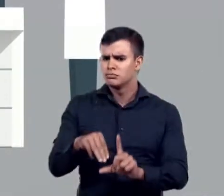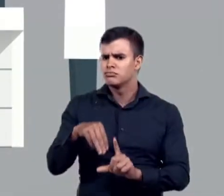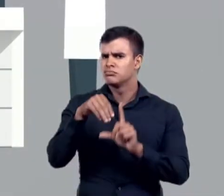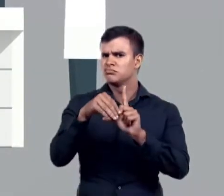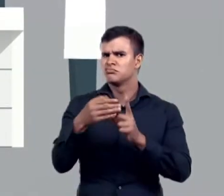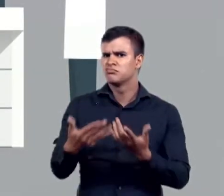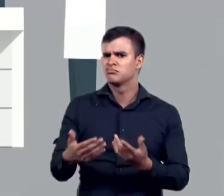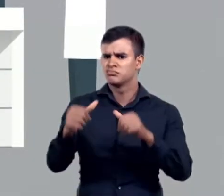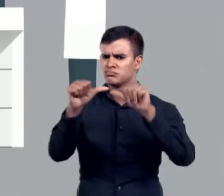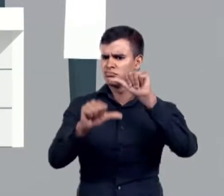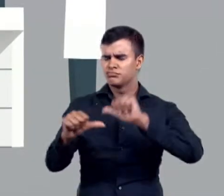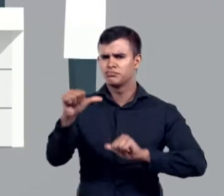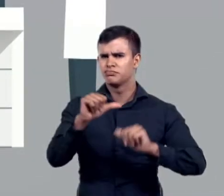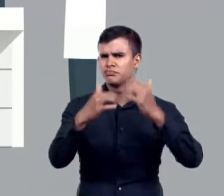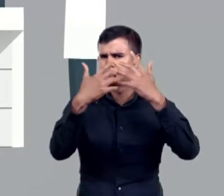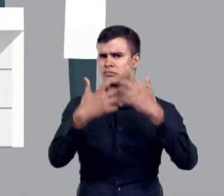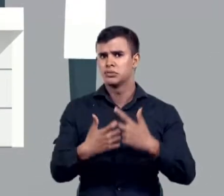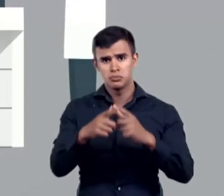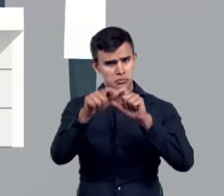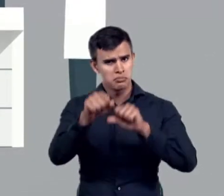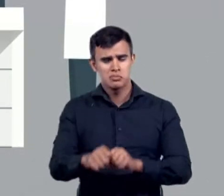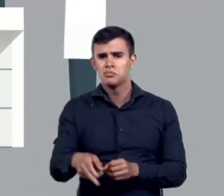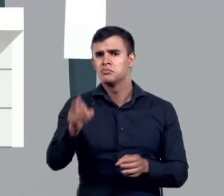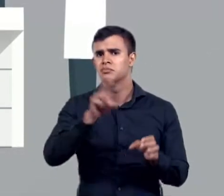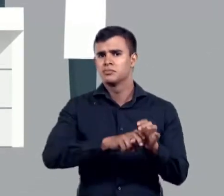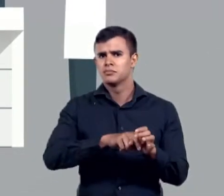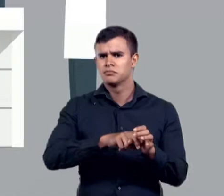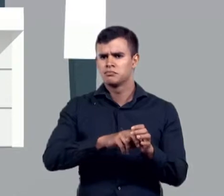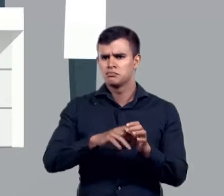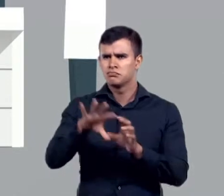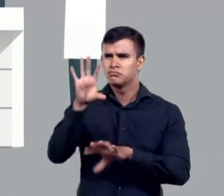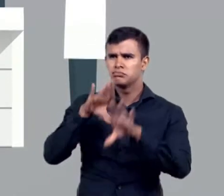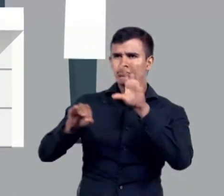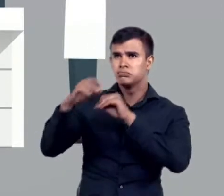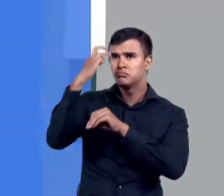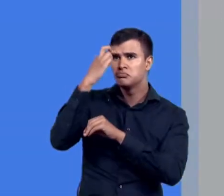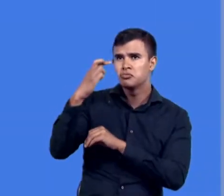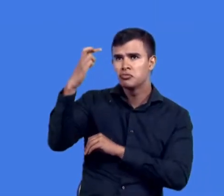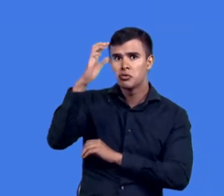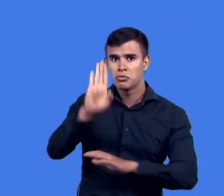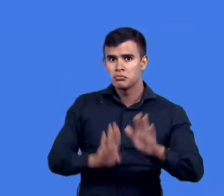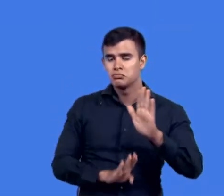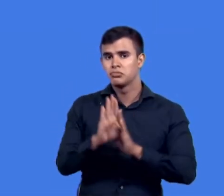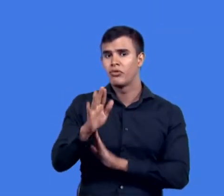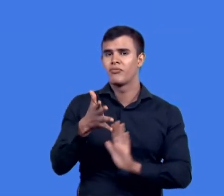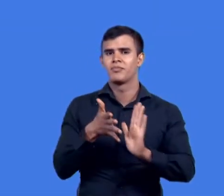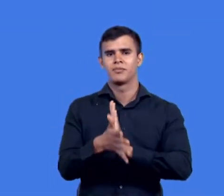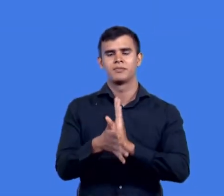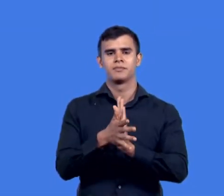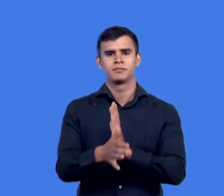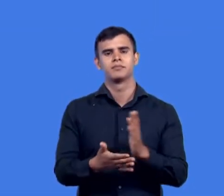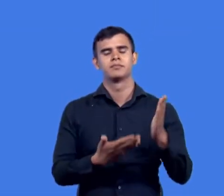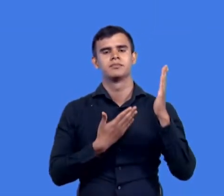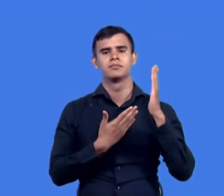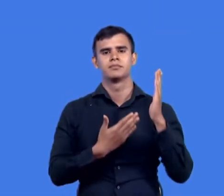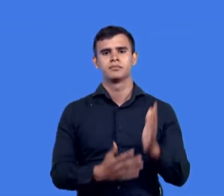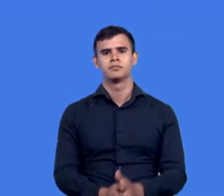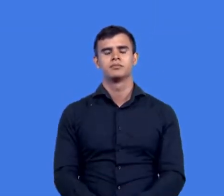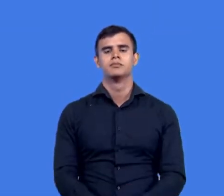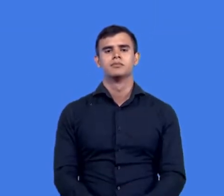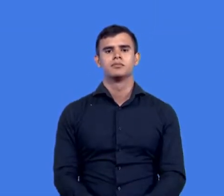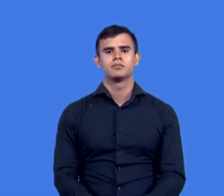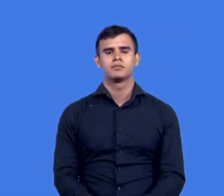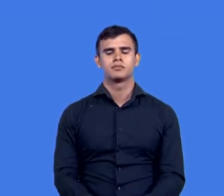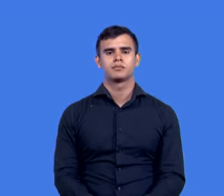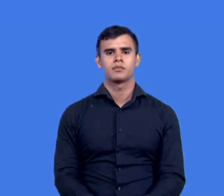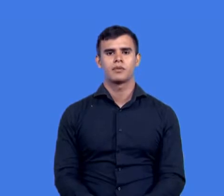única maestría en química industrial de Colombia. Matricúlate y conviértete en un profesional más competitivo. Informes PBX 518-3000,